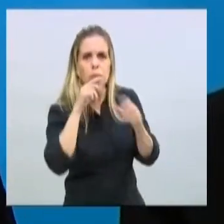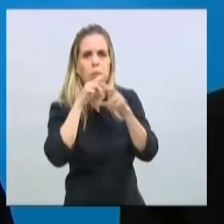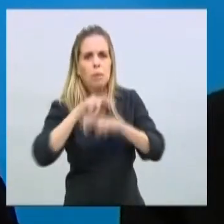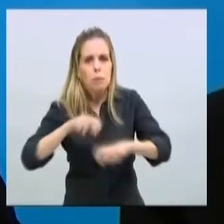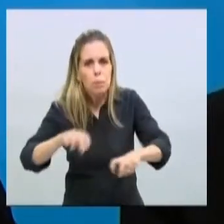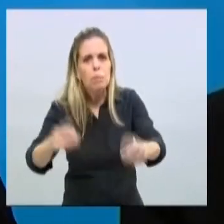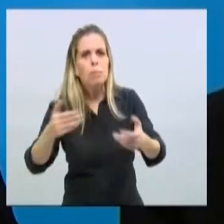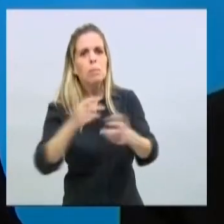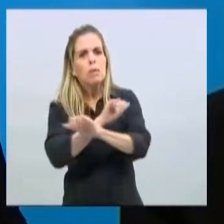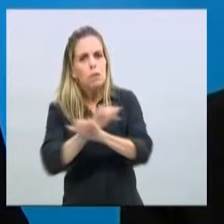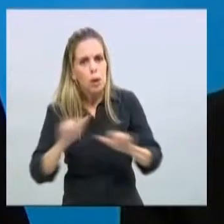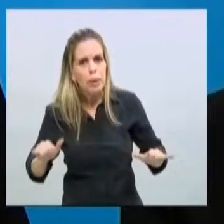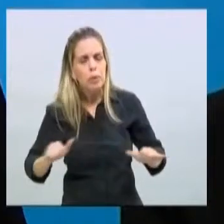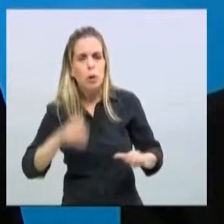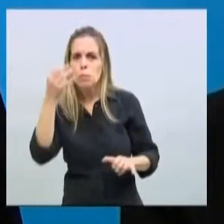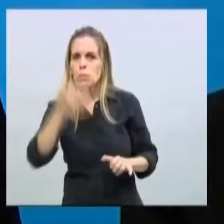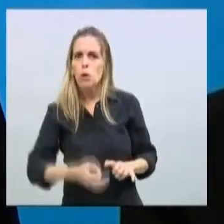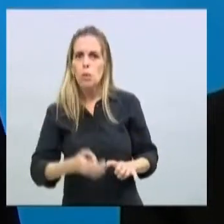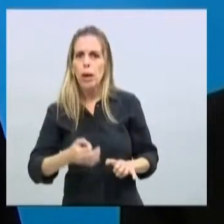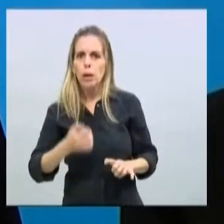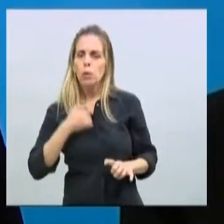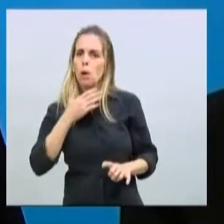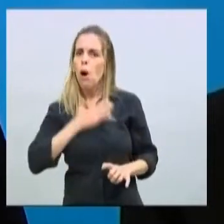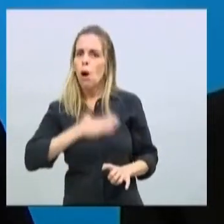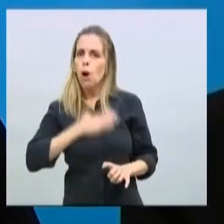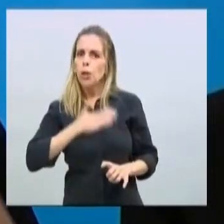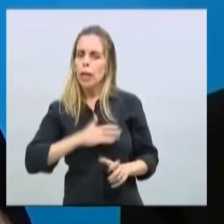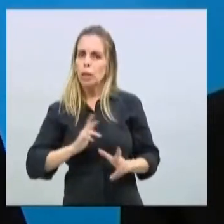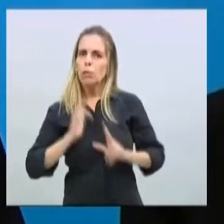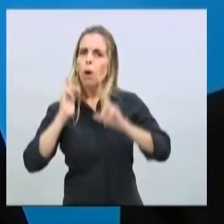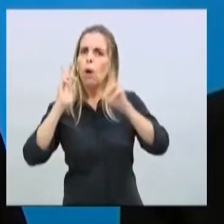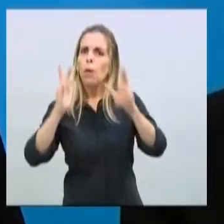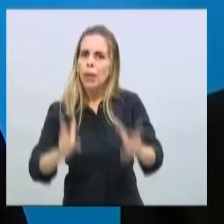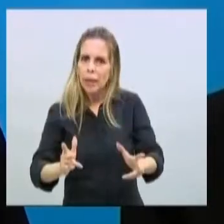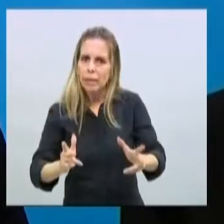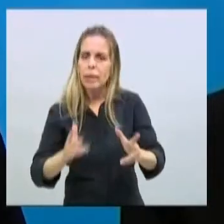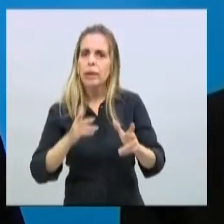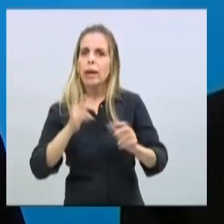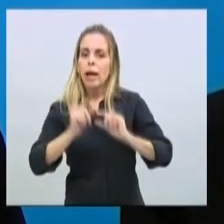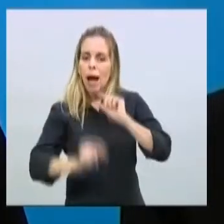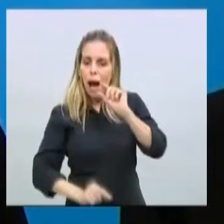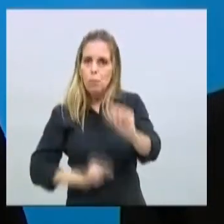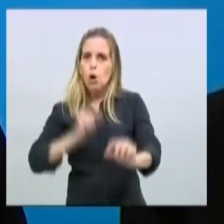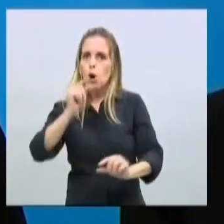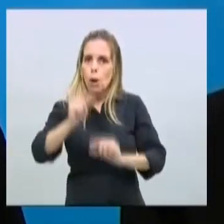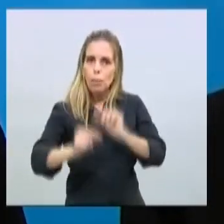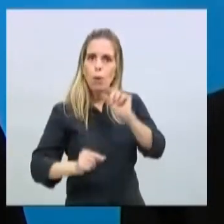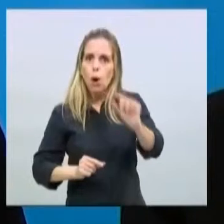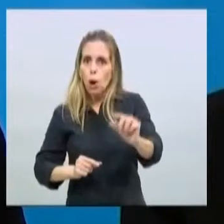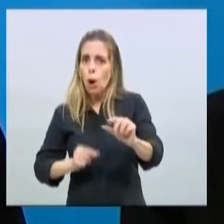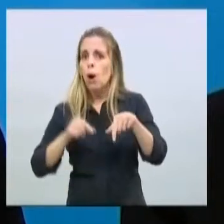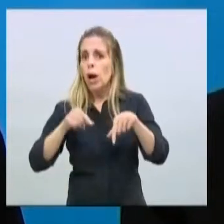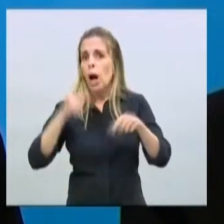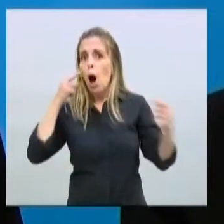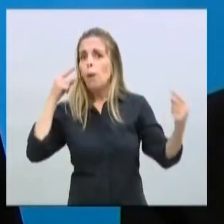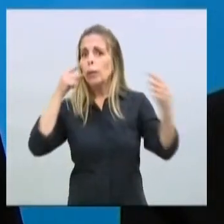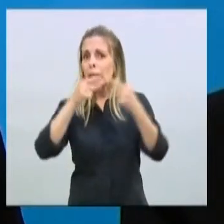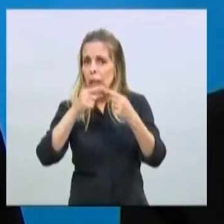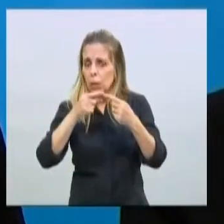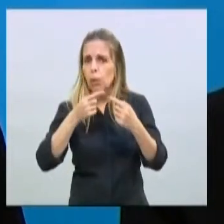Y por eso yo tengo la alegría de decir que estamos logrando los objetivos, pero que no hemos ganado la